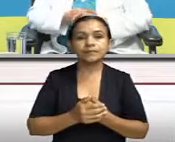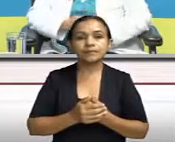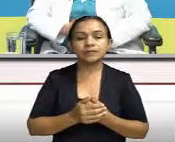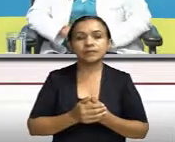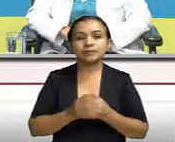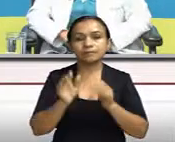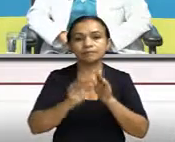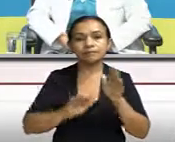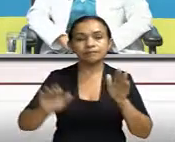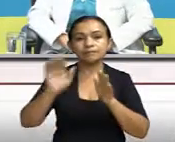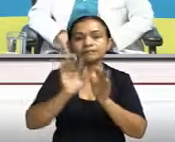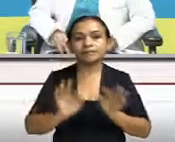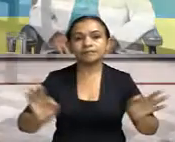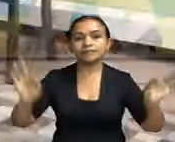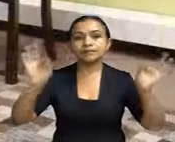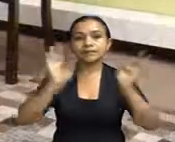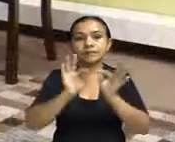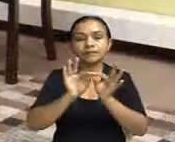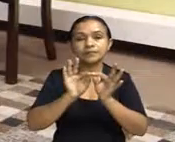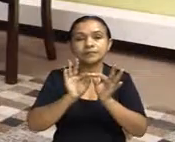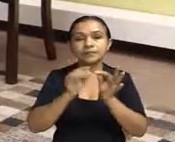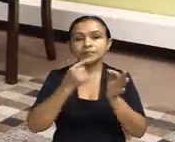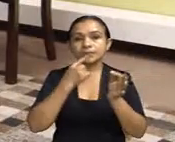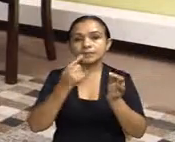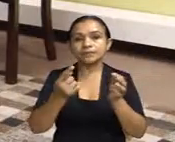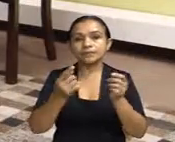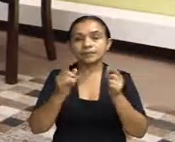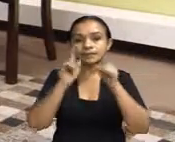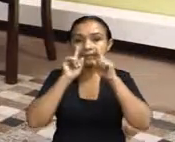de más hablar, pero es importante volver al